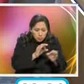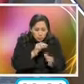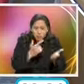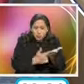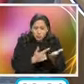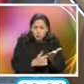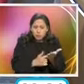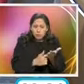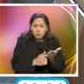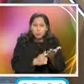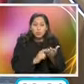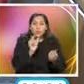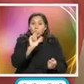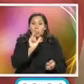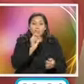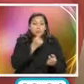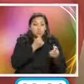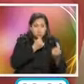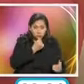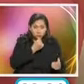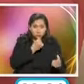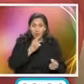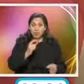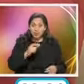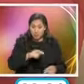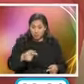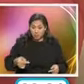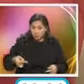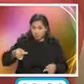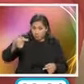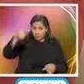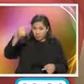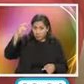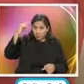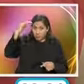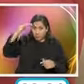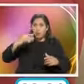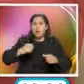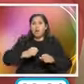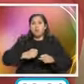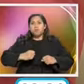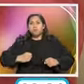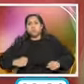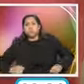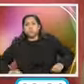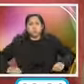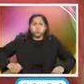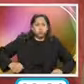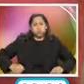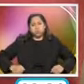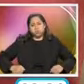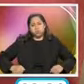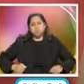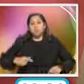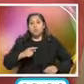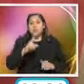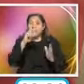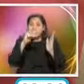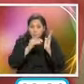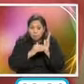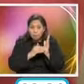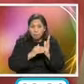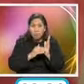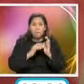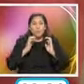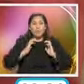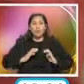niñez? Pues aunque se hagan grandes, no va a formar notarse tanto un cuerpo de este tamaño. Pero si tú le formaste 1000, va a formar